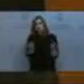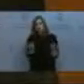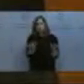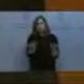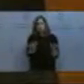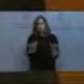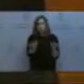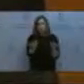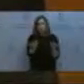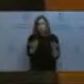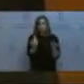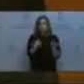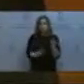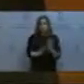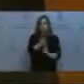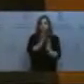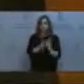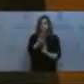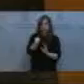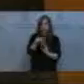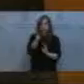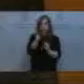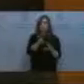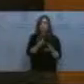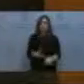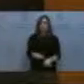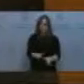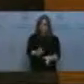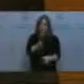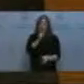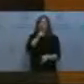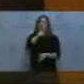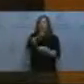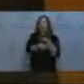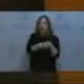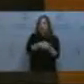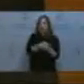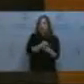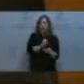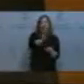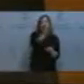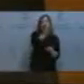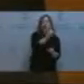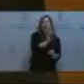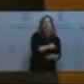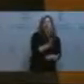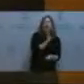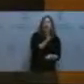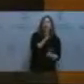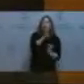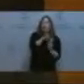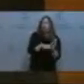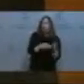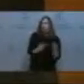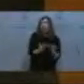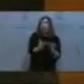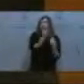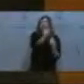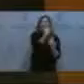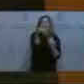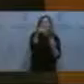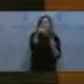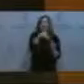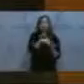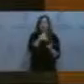Los combustibles sólidos de residuos. ¿Cómo van a almacenar? ¿Dónde y en qué condiciones van a almacenar 500.000 toneladas